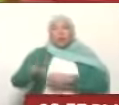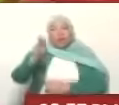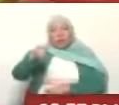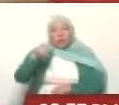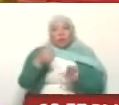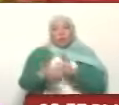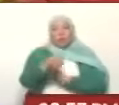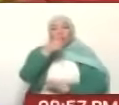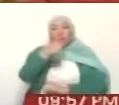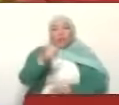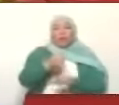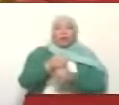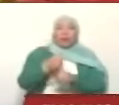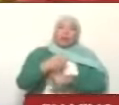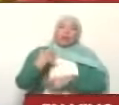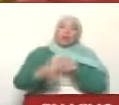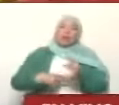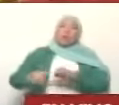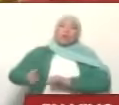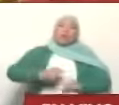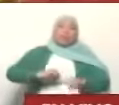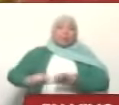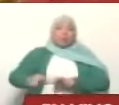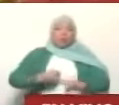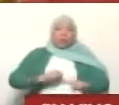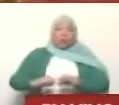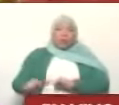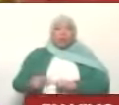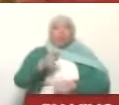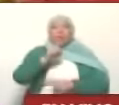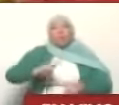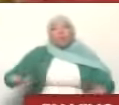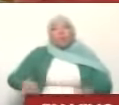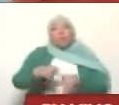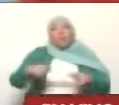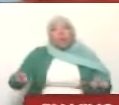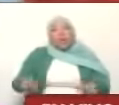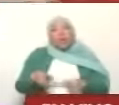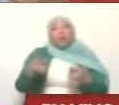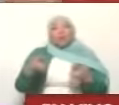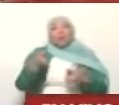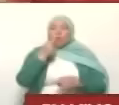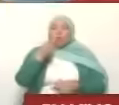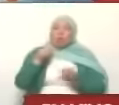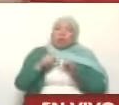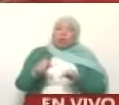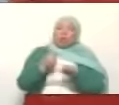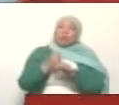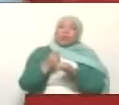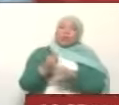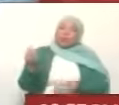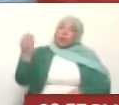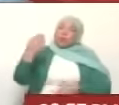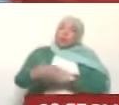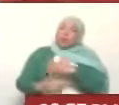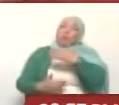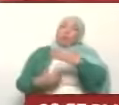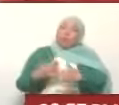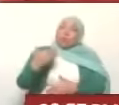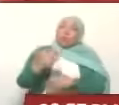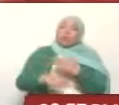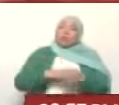ha vuelto un movimiento musical que seguirá y seguirá